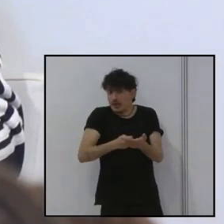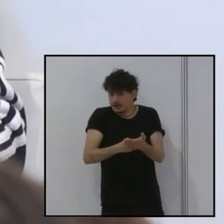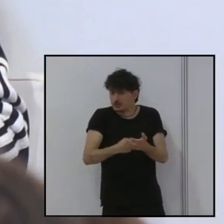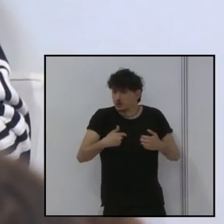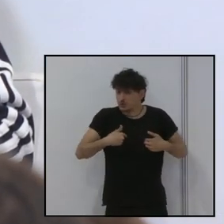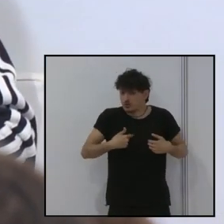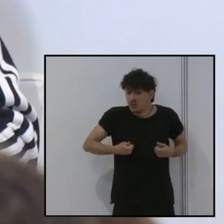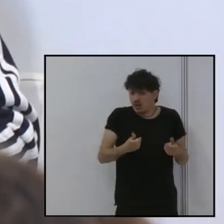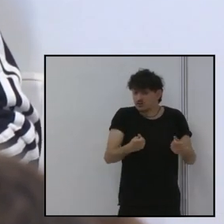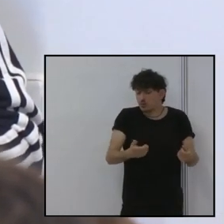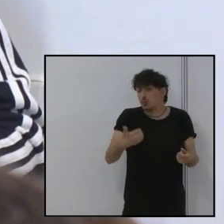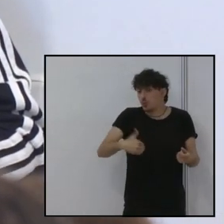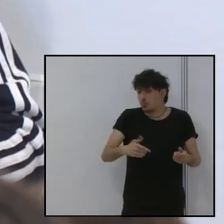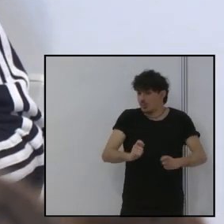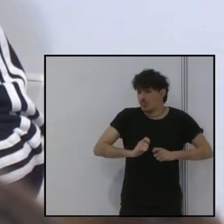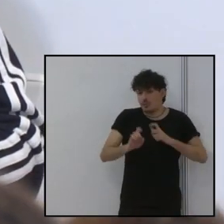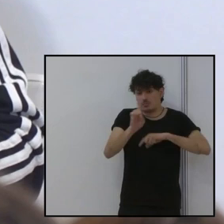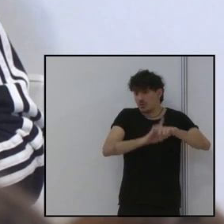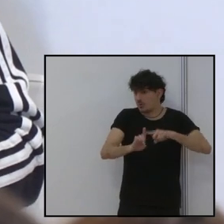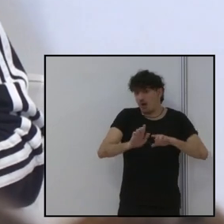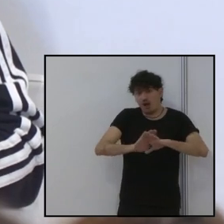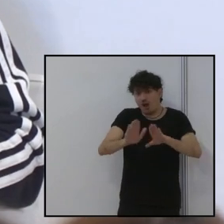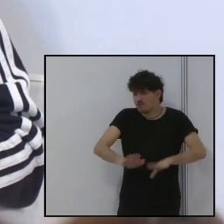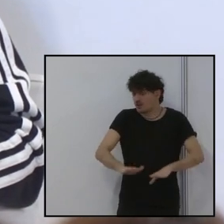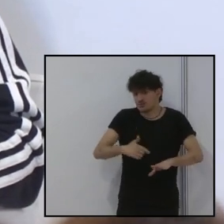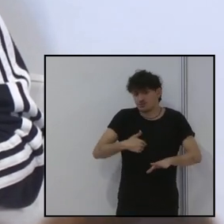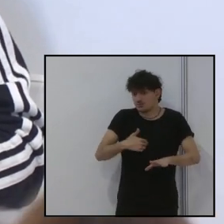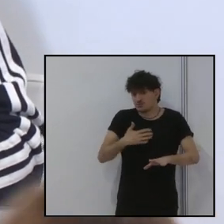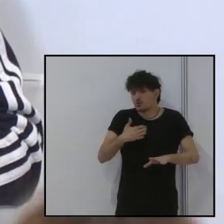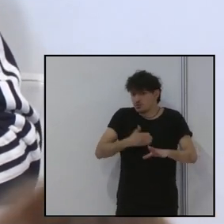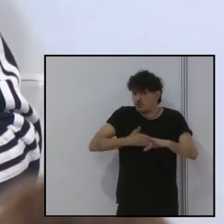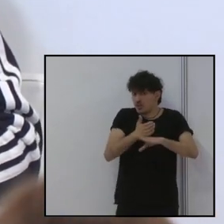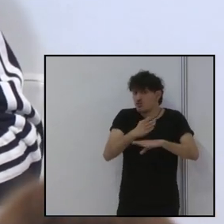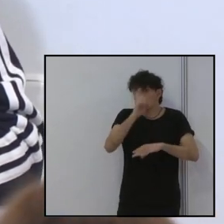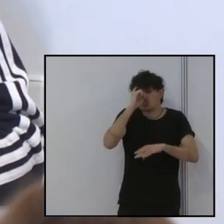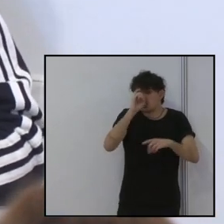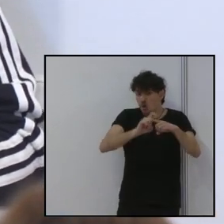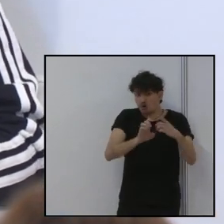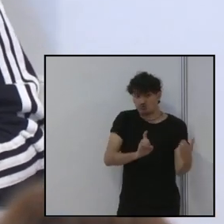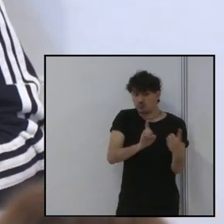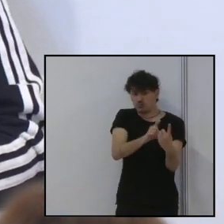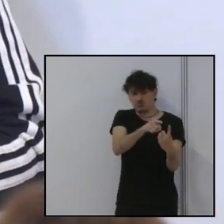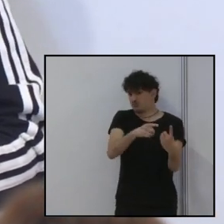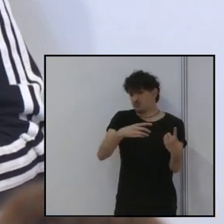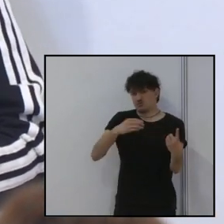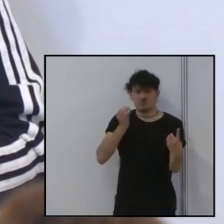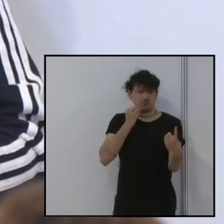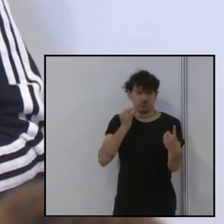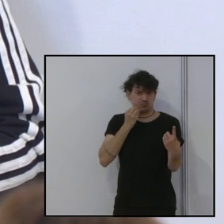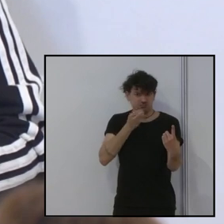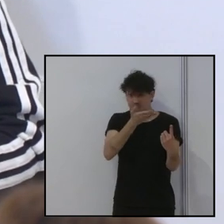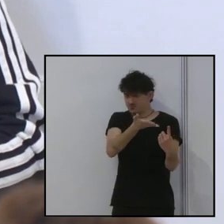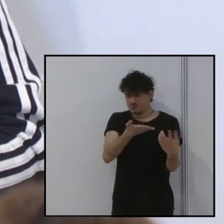mi caso, me supuso un problema y ni lo usé. O sea, quiero decir, yo fui a un psicólogo y di con un idiota, o sea, que no tiene más. Entonces, no